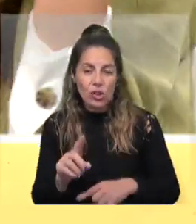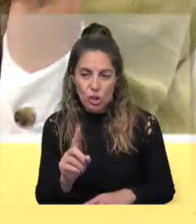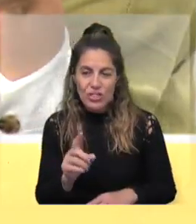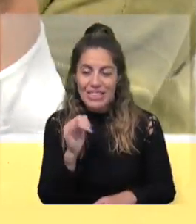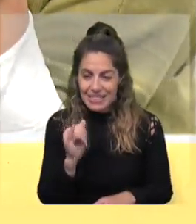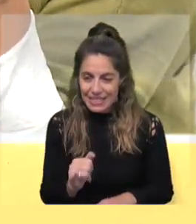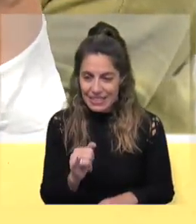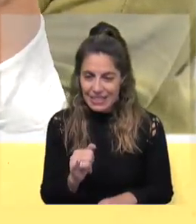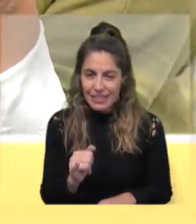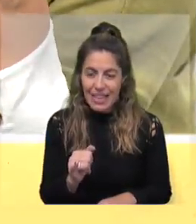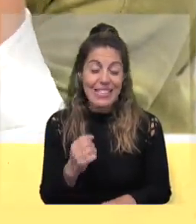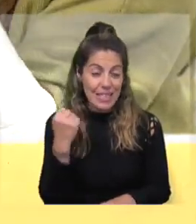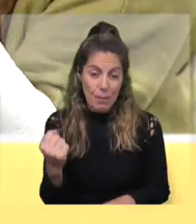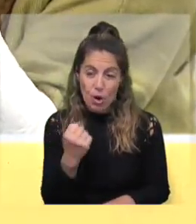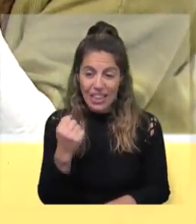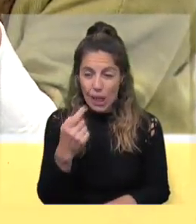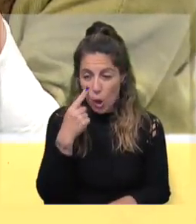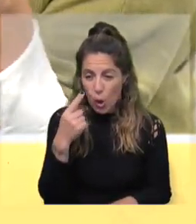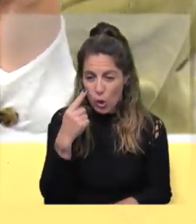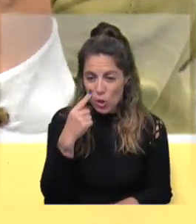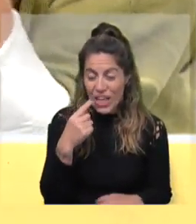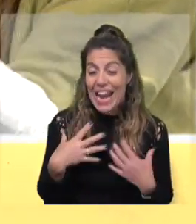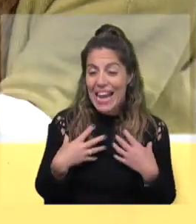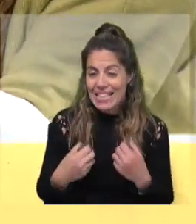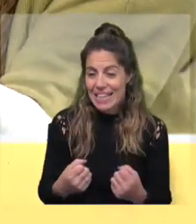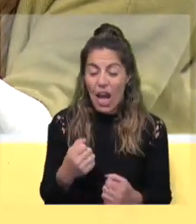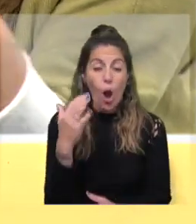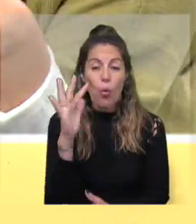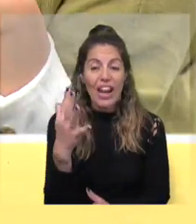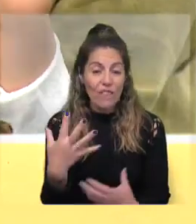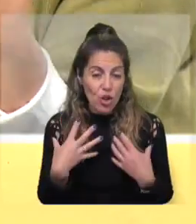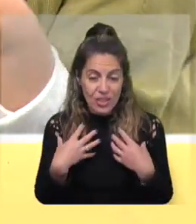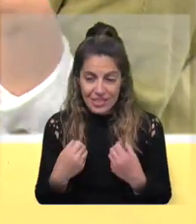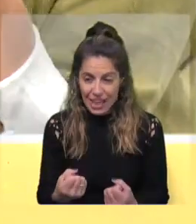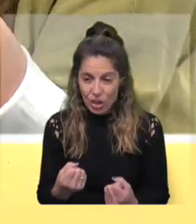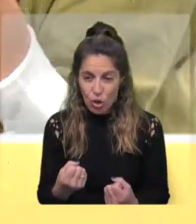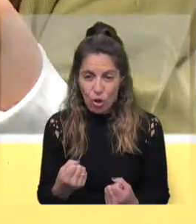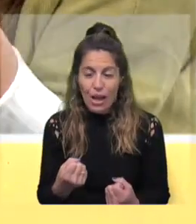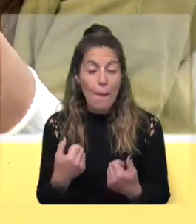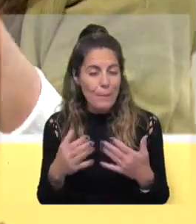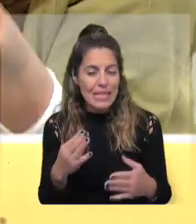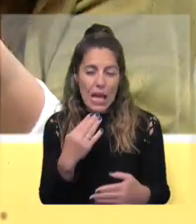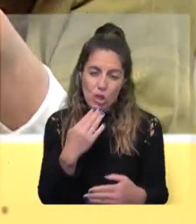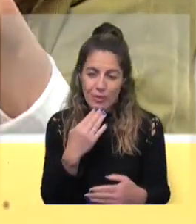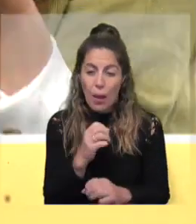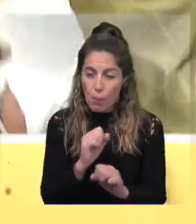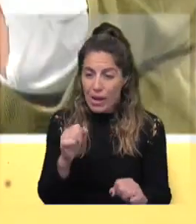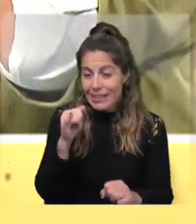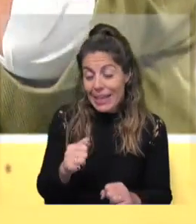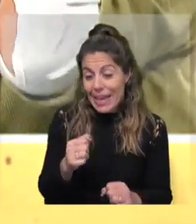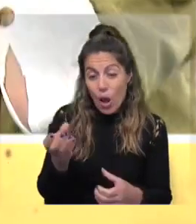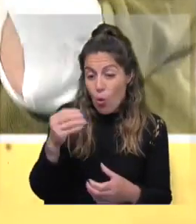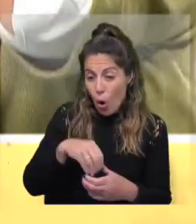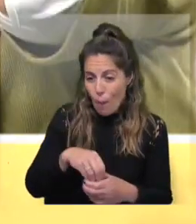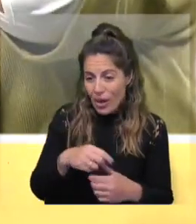sí es importante conocer la sanidad. Un árbol que está sano, uno empieza a sospechar de que puede tener algún